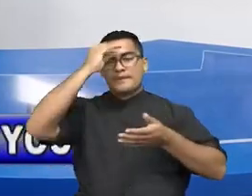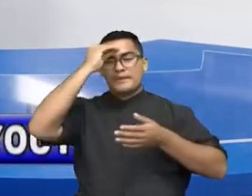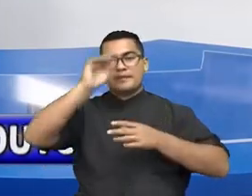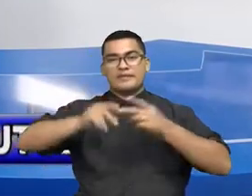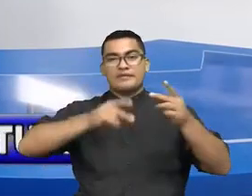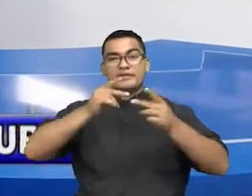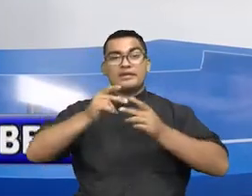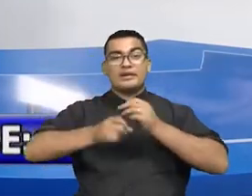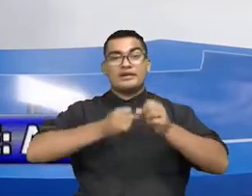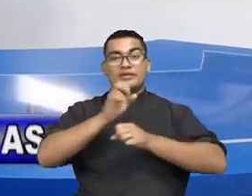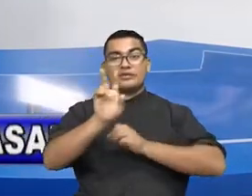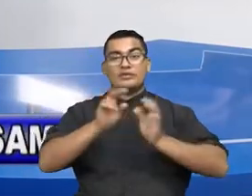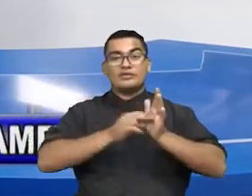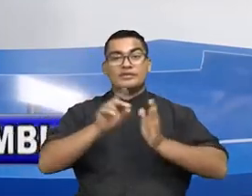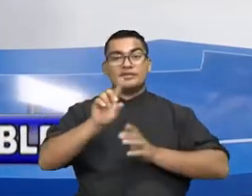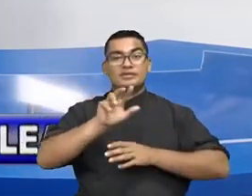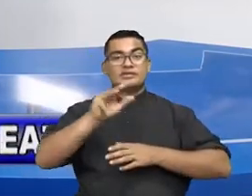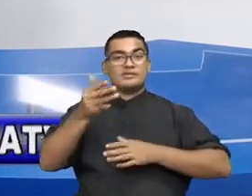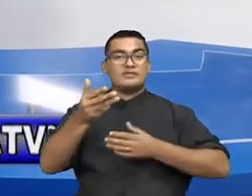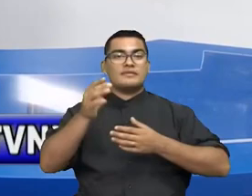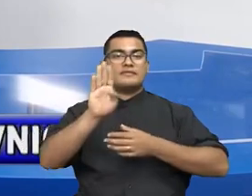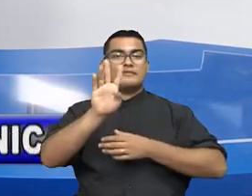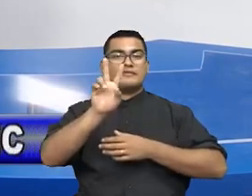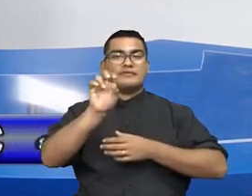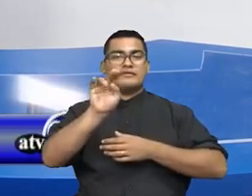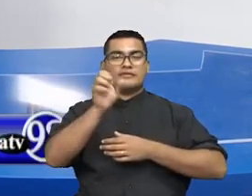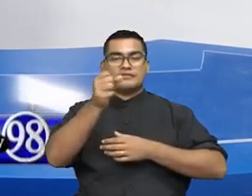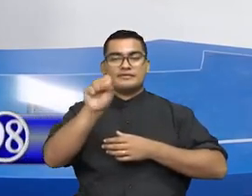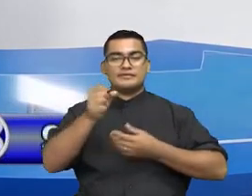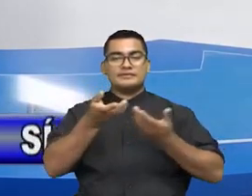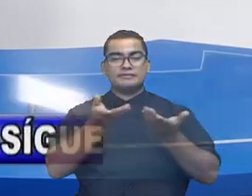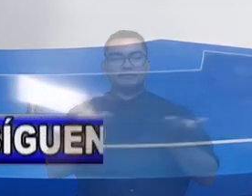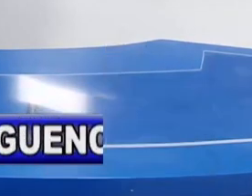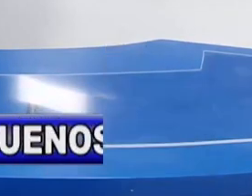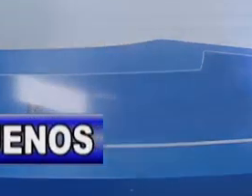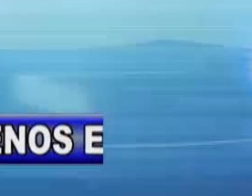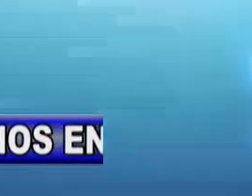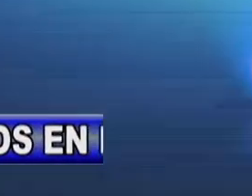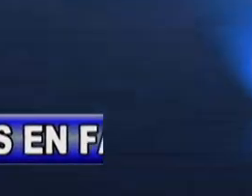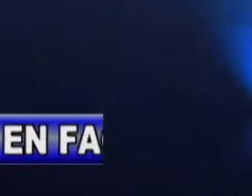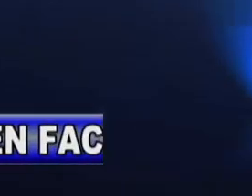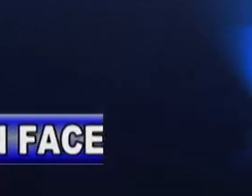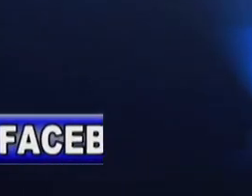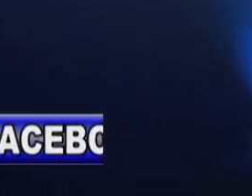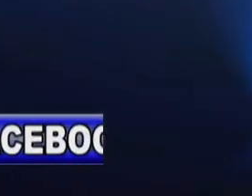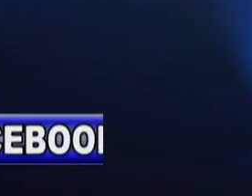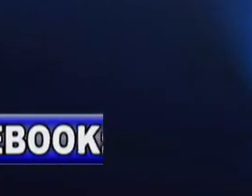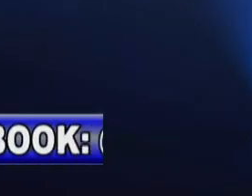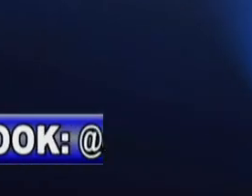año lectivo 2019. Vanessa Paz nos amplía esta información.